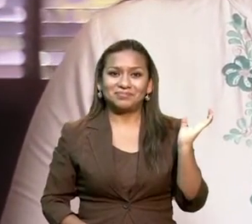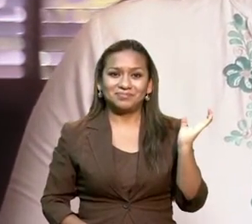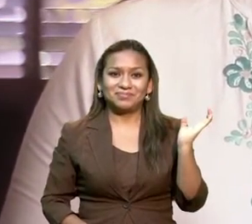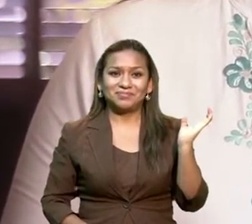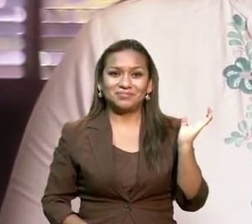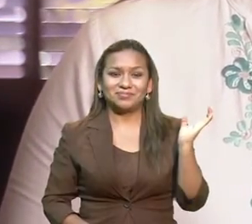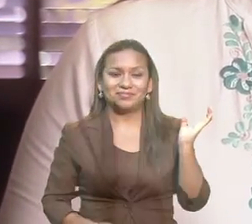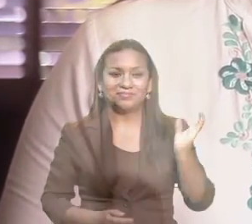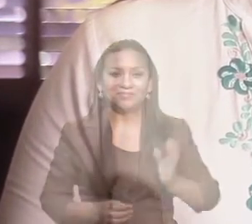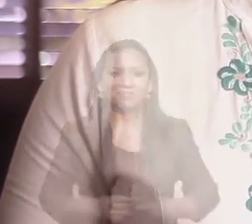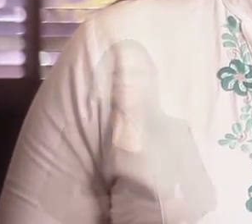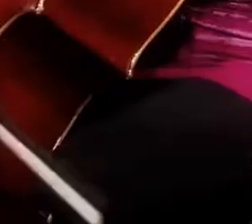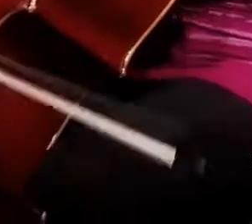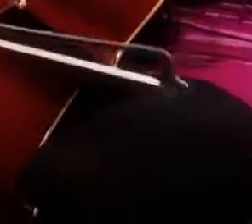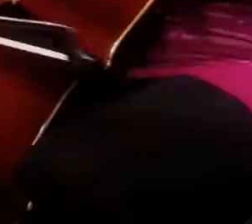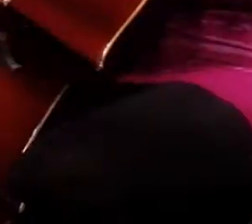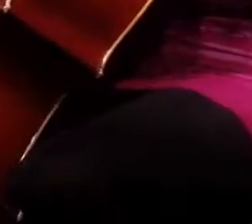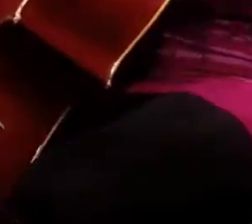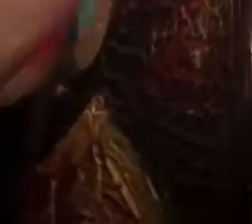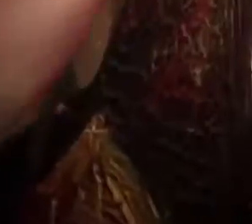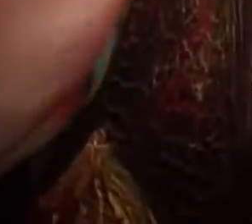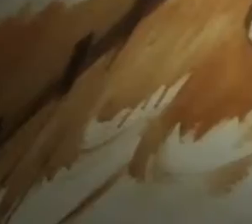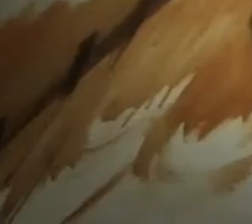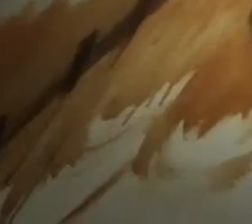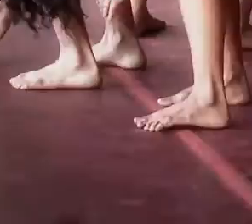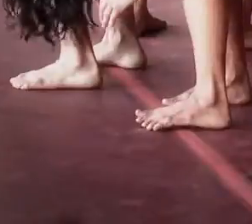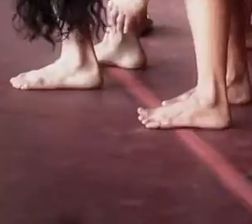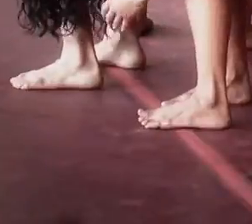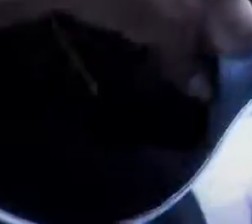través de un pago de pensión jubilar.